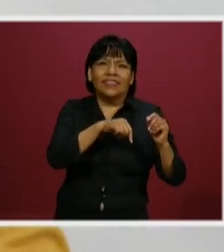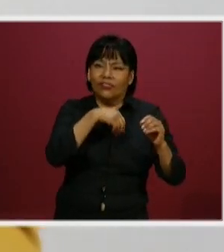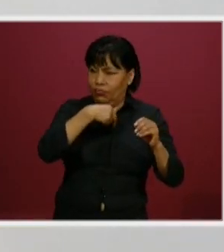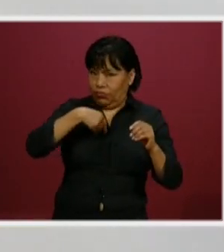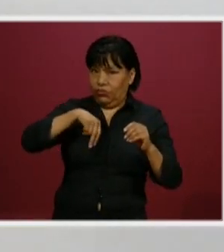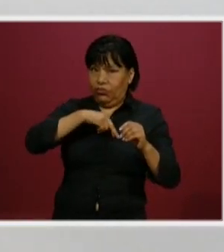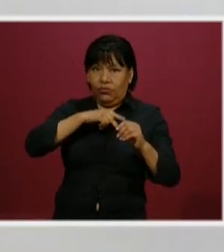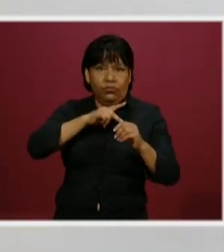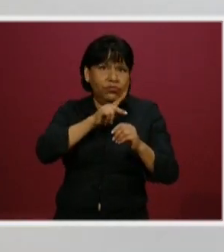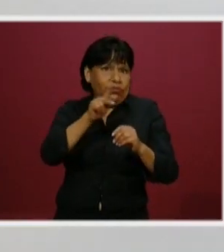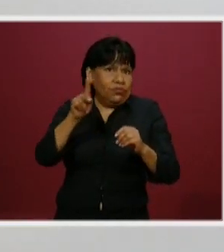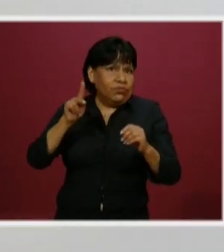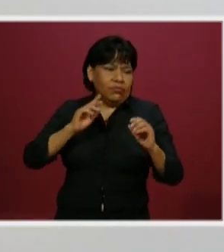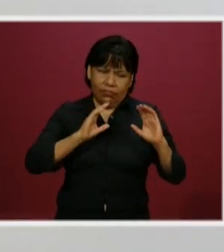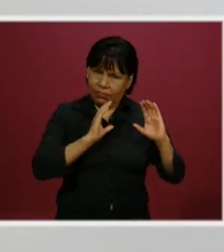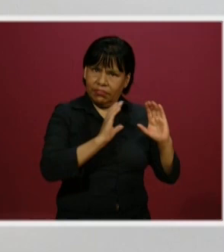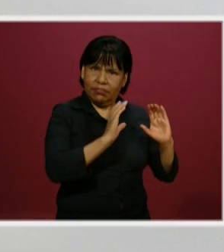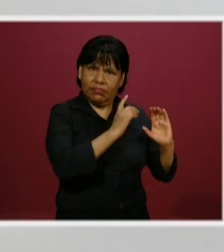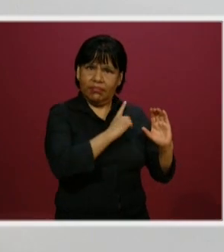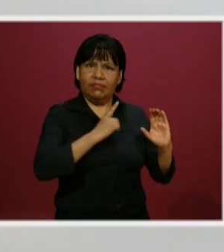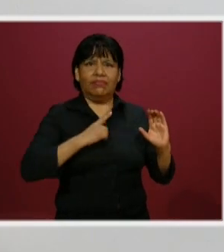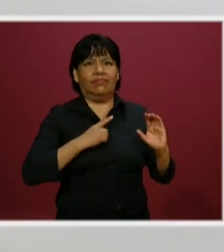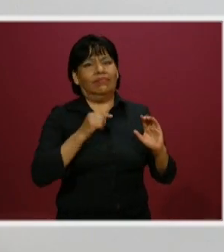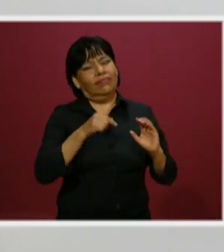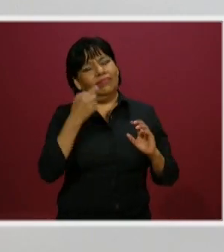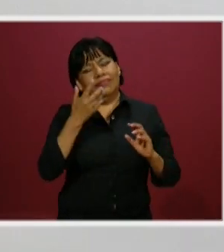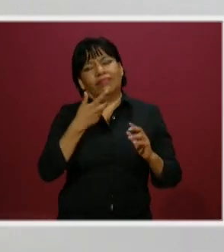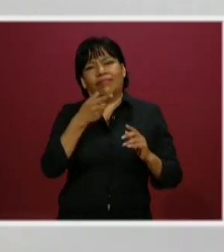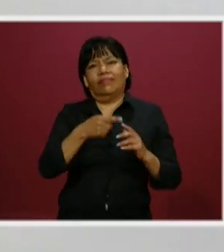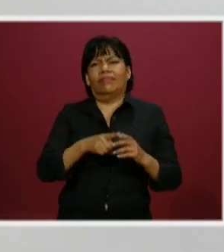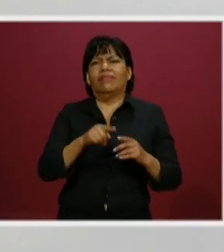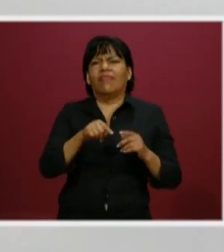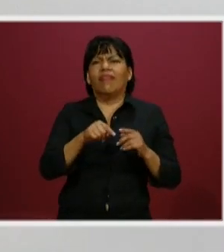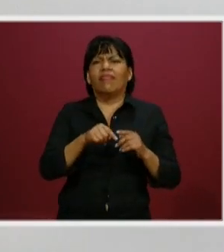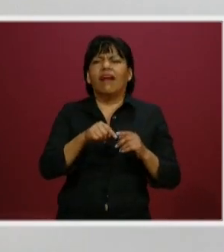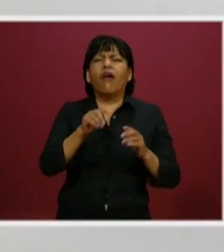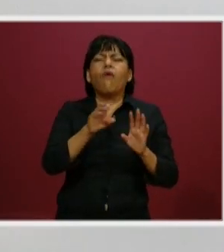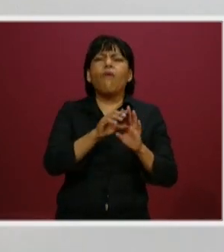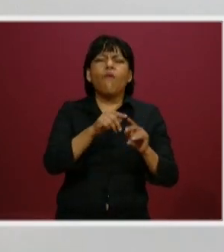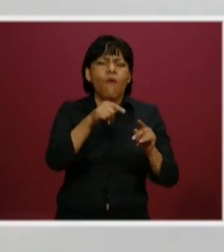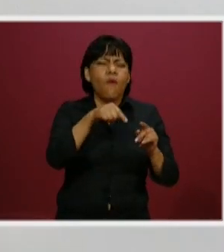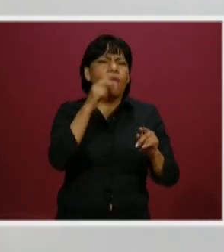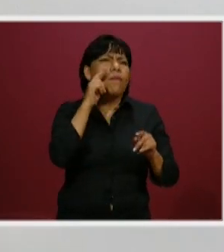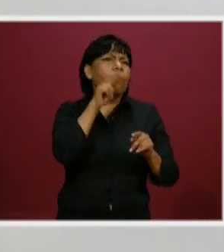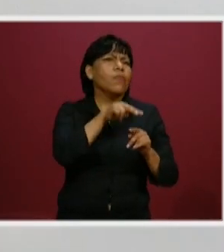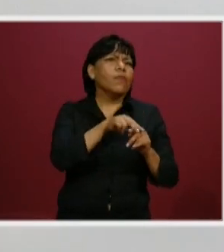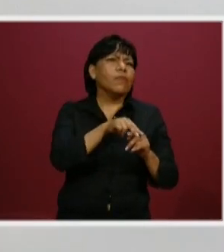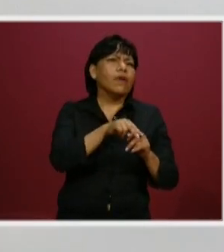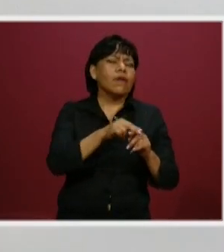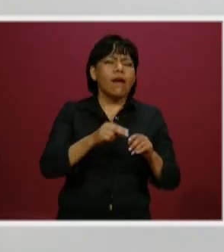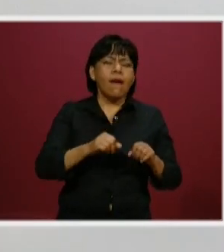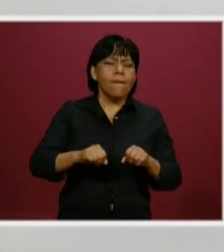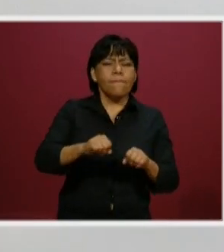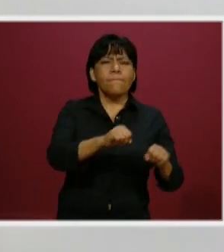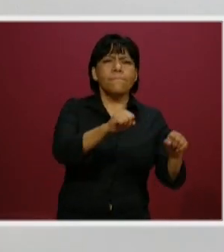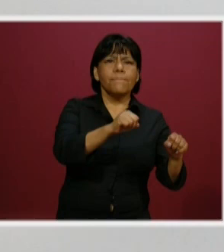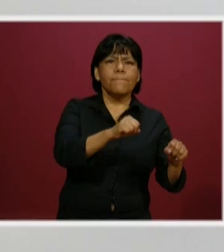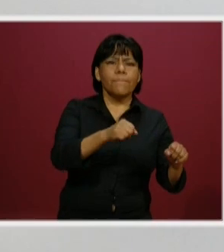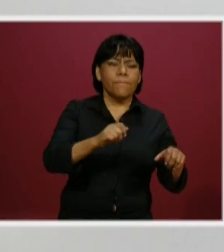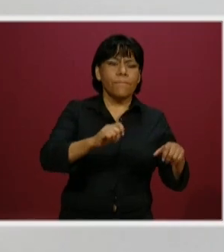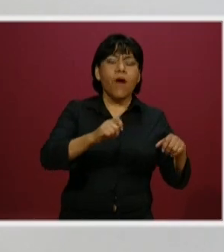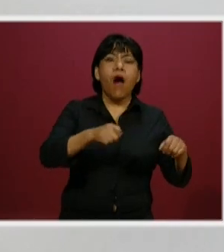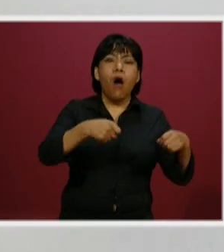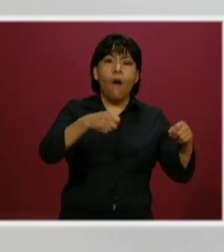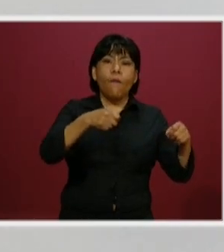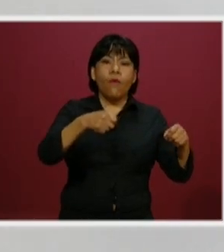por ejemplo esta acción que tú ves aquí es llevar las bolsas al supermercado para evitar el uso de